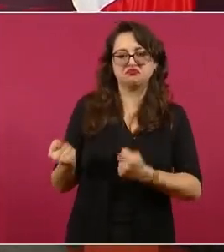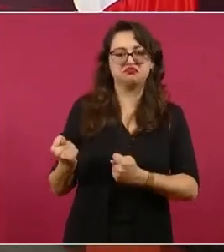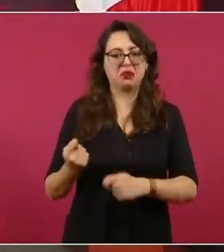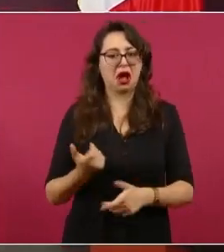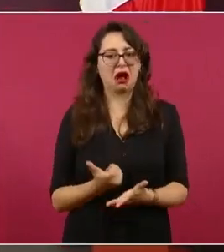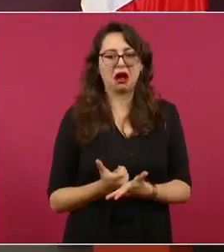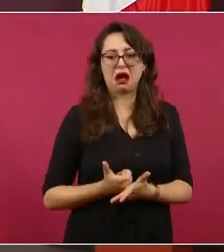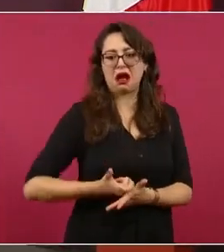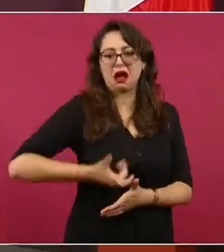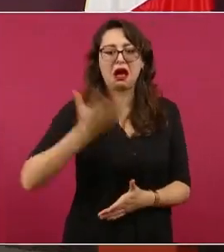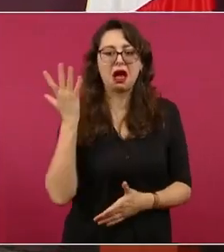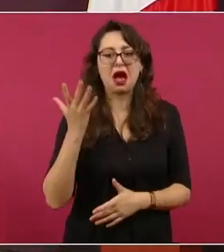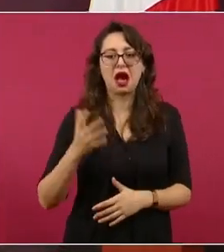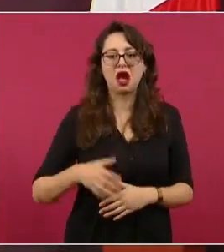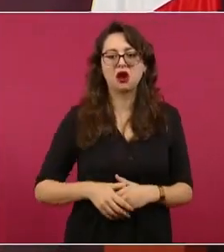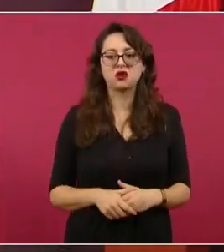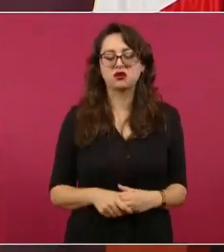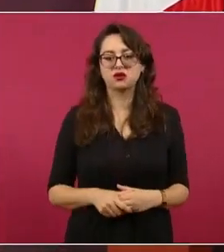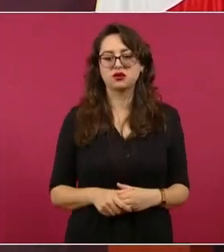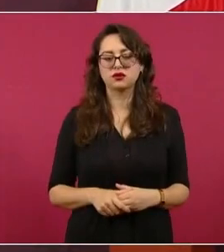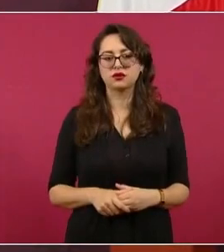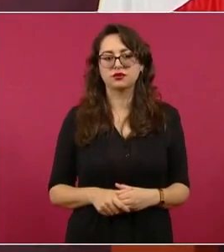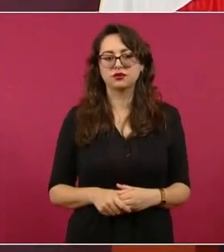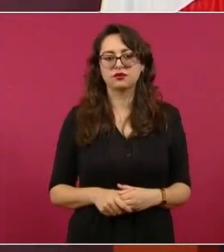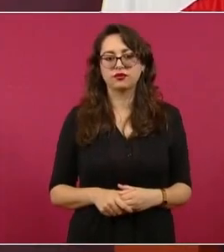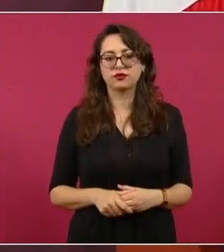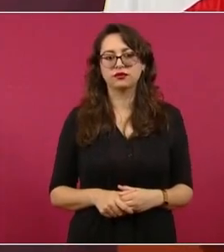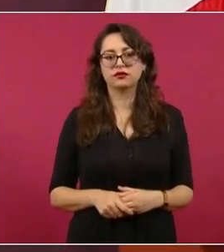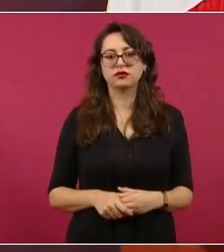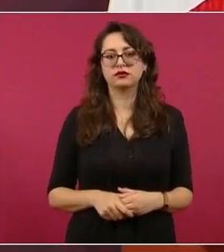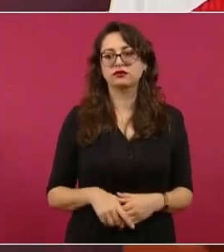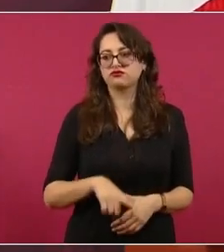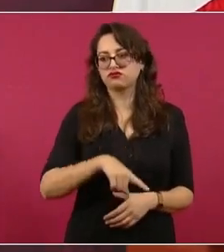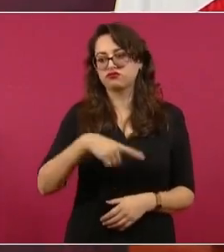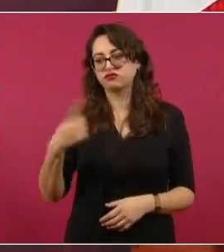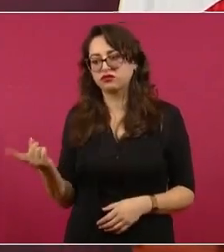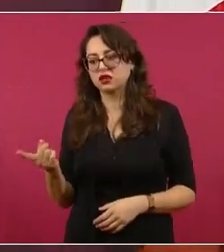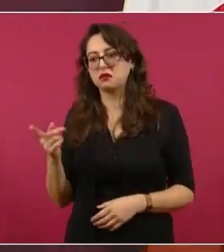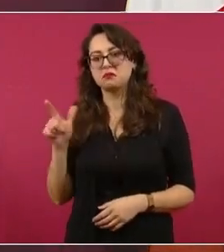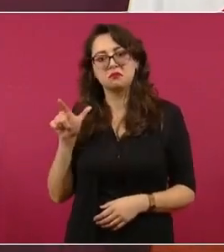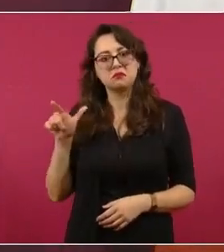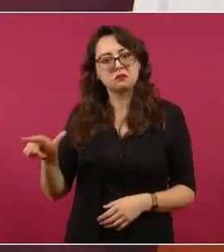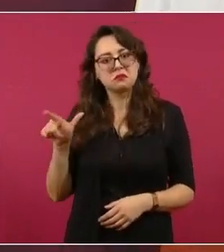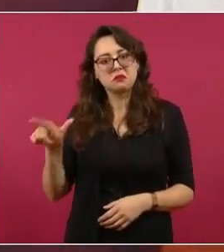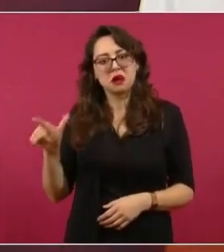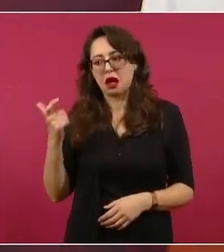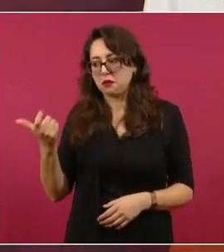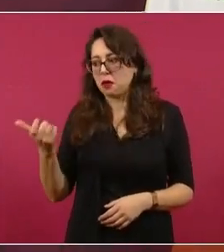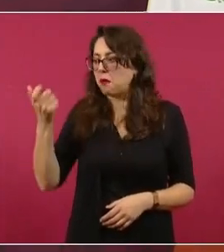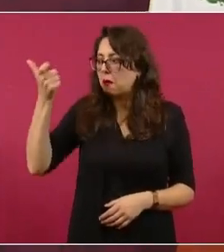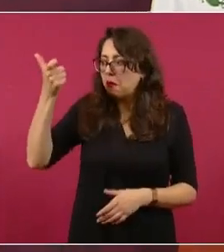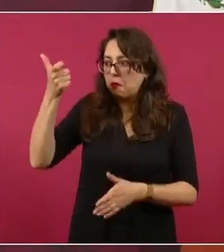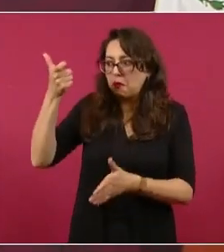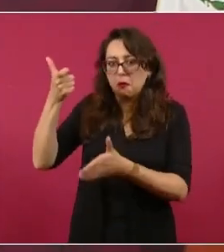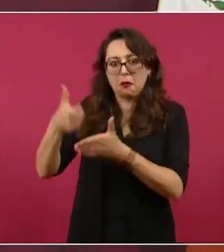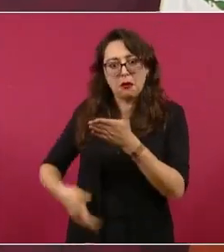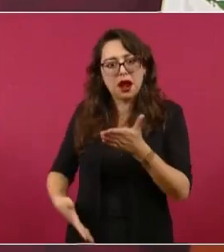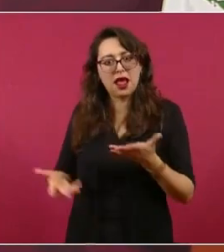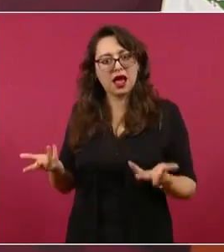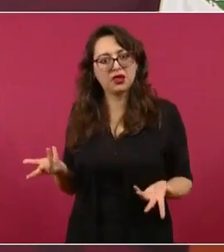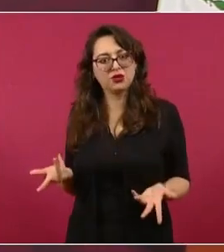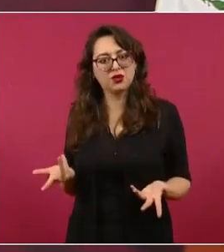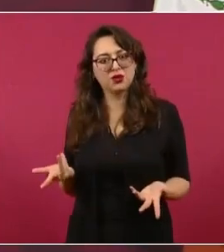¿Cómo se llama? Petroseven, pero también Oxxo, Oxxo Gas. Sí. Claro.